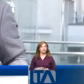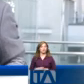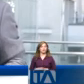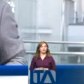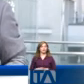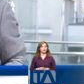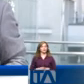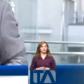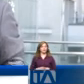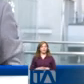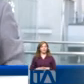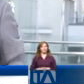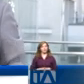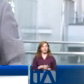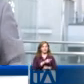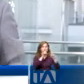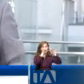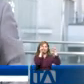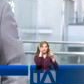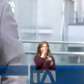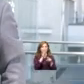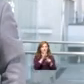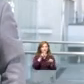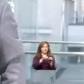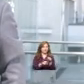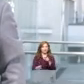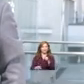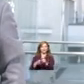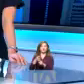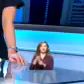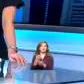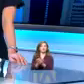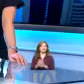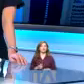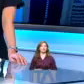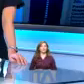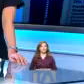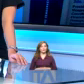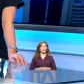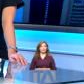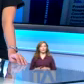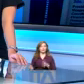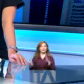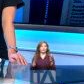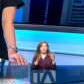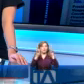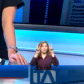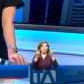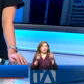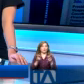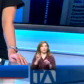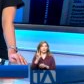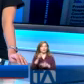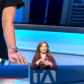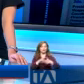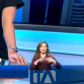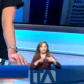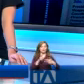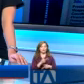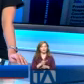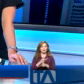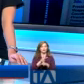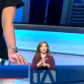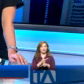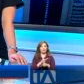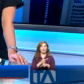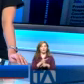reparación integral por parte de la empresa Odebrecht. Y Y en otro tema, los tres consejeros de mayoría del Consejo